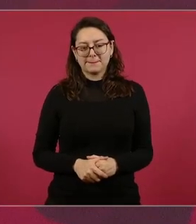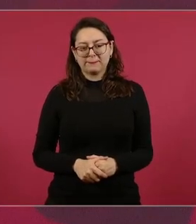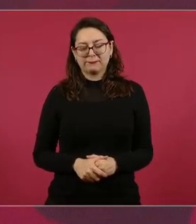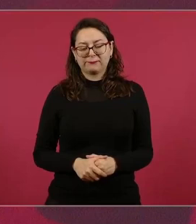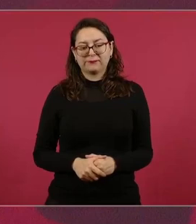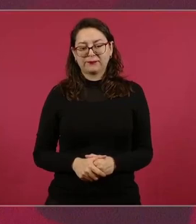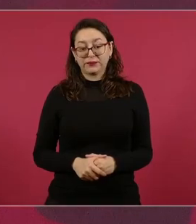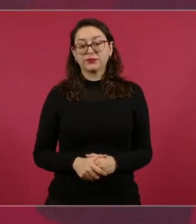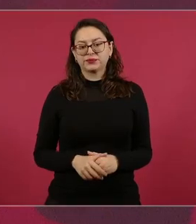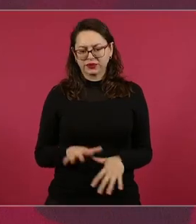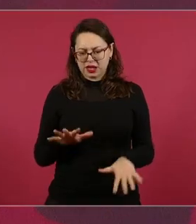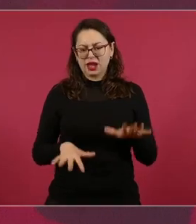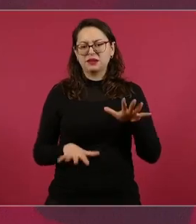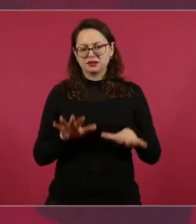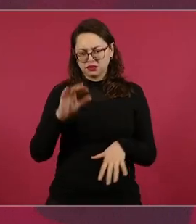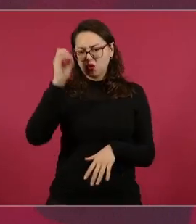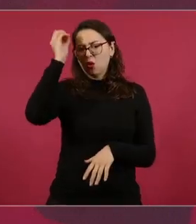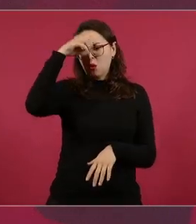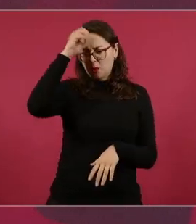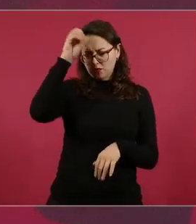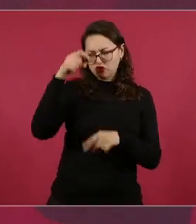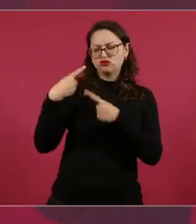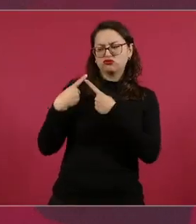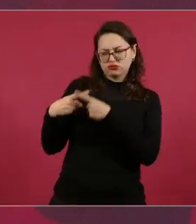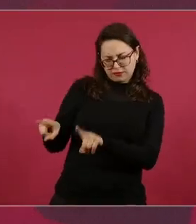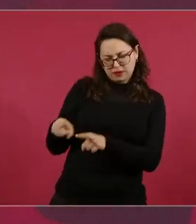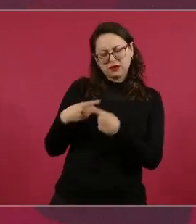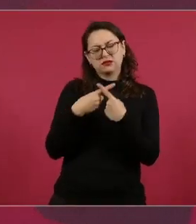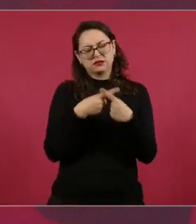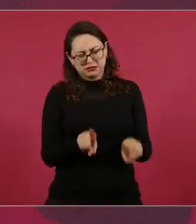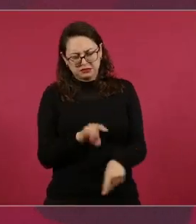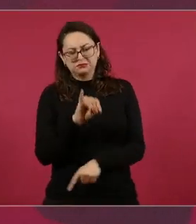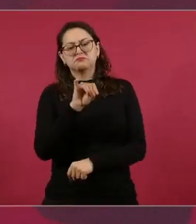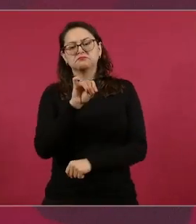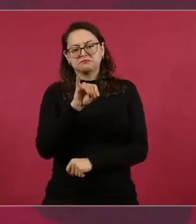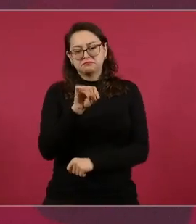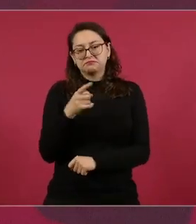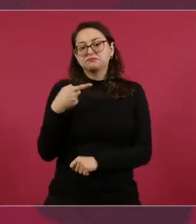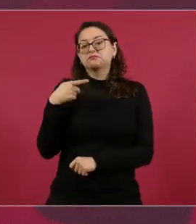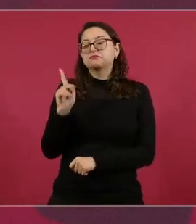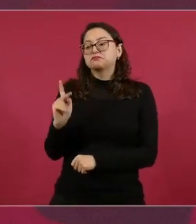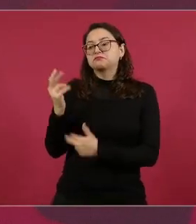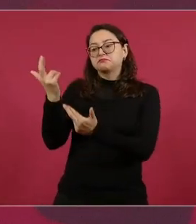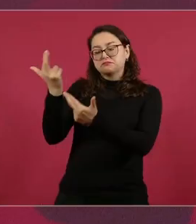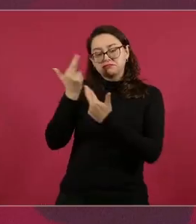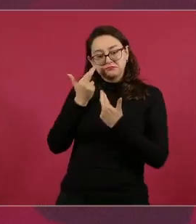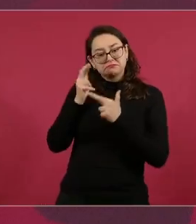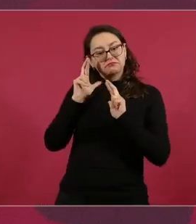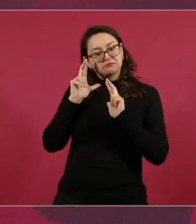Y teníamos diferencias, pero nos respetábamos. Él supo